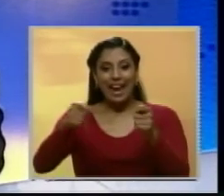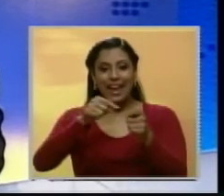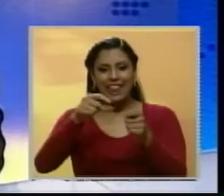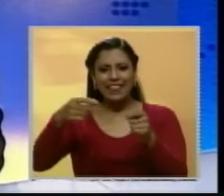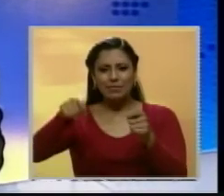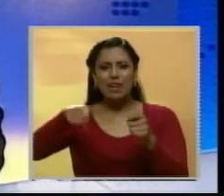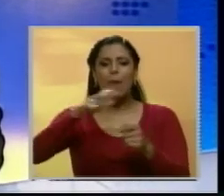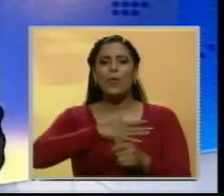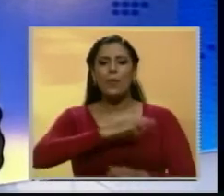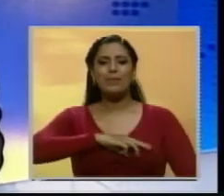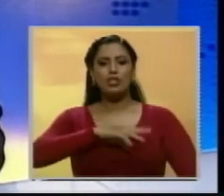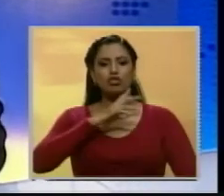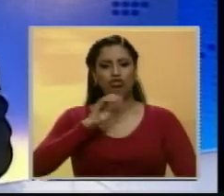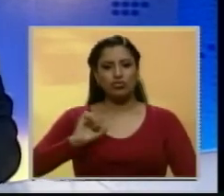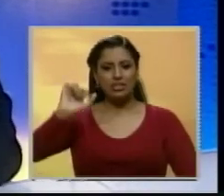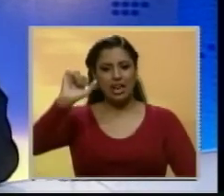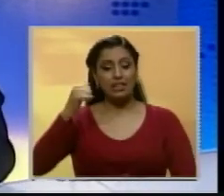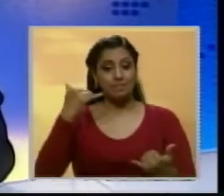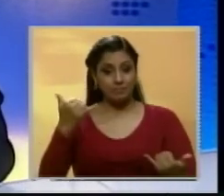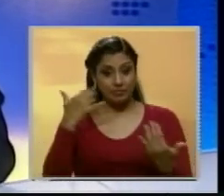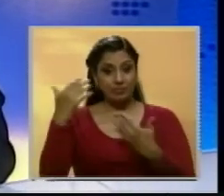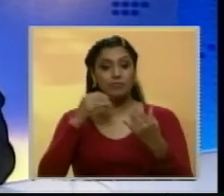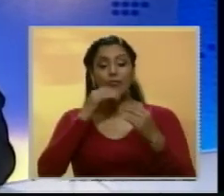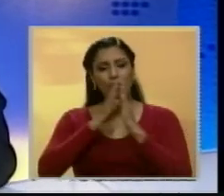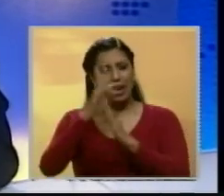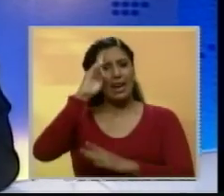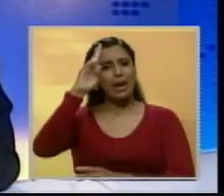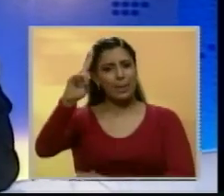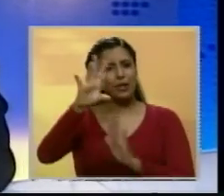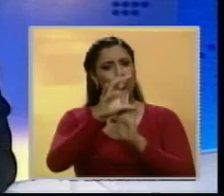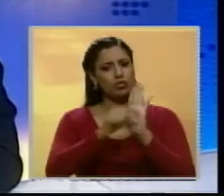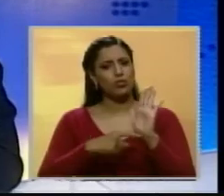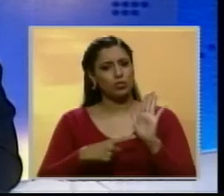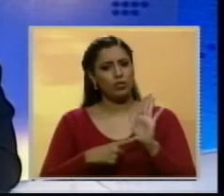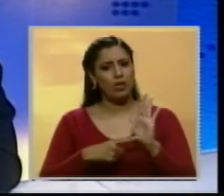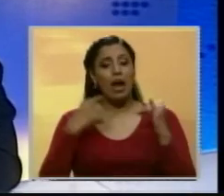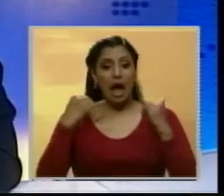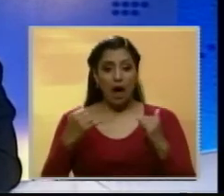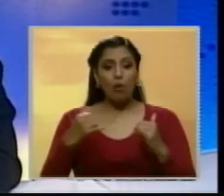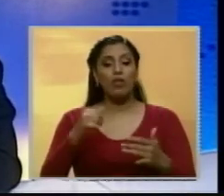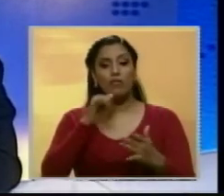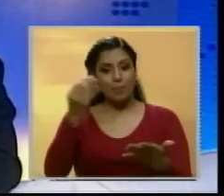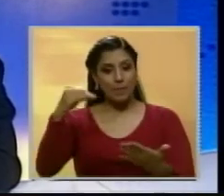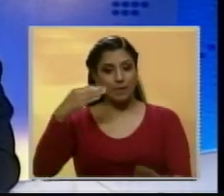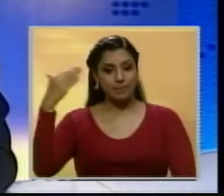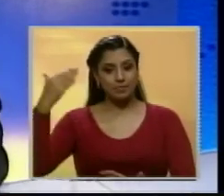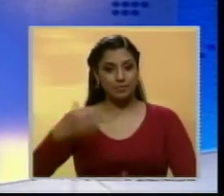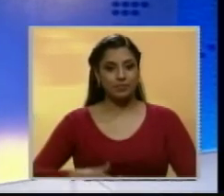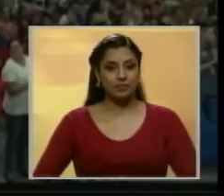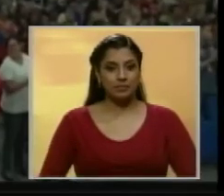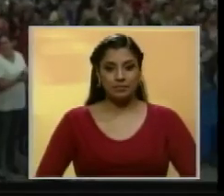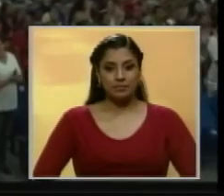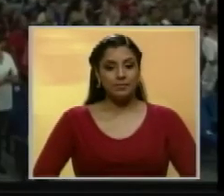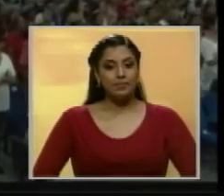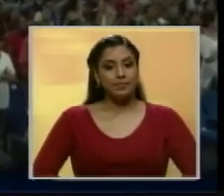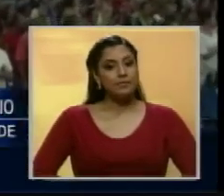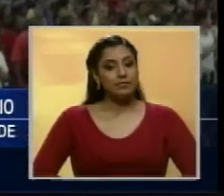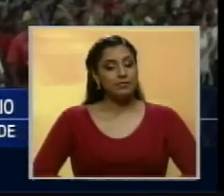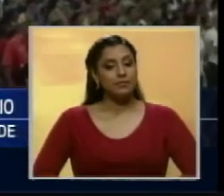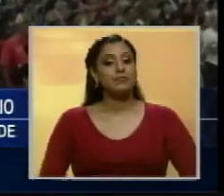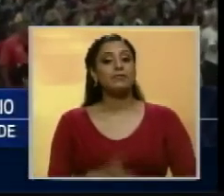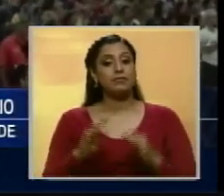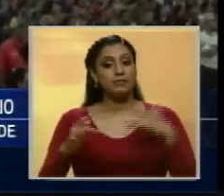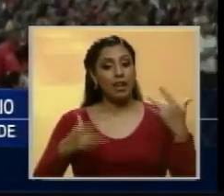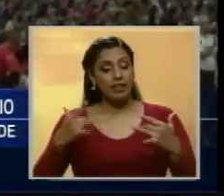misiones socialistas. La autoridad regional pidió respeto a la Constitución. Darwin Vázquez Patiño nos trae detalles. En